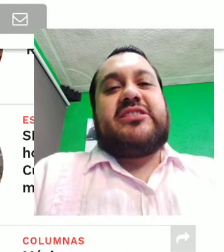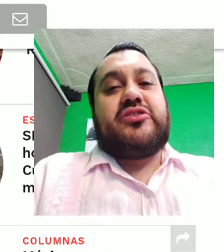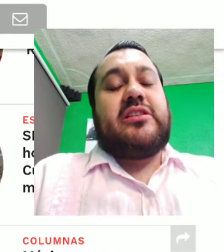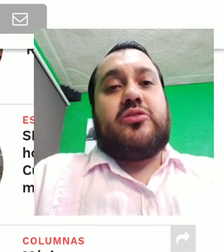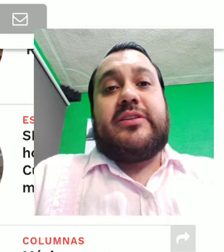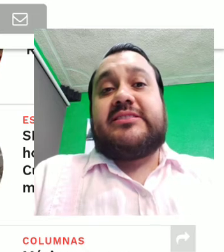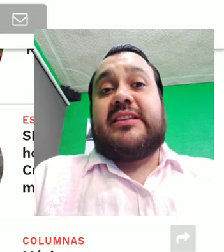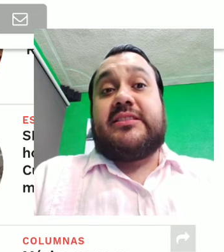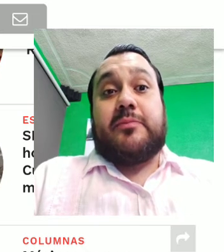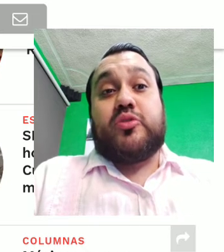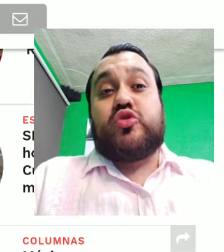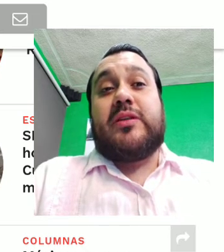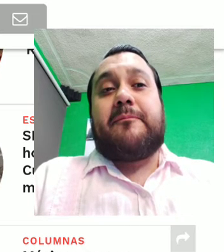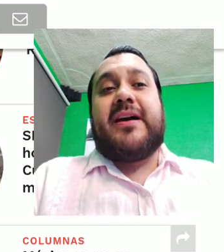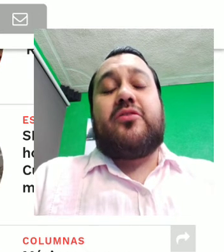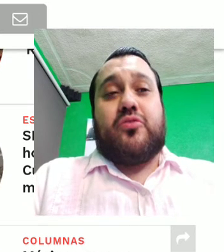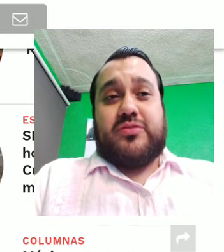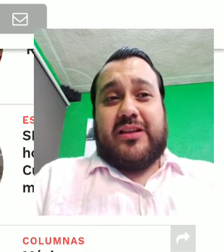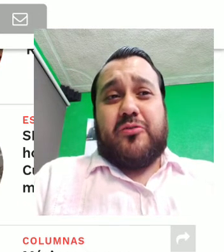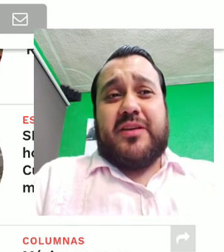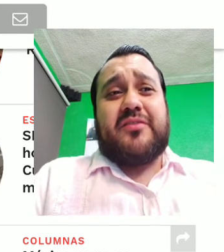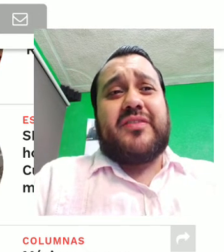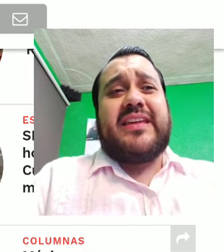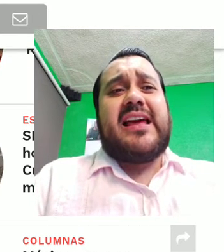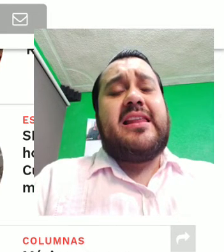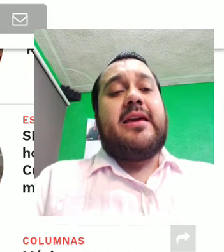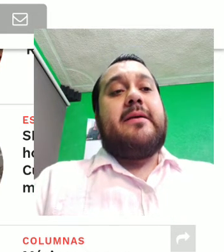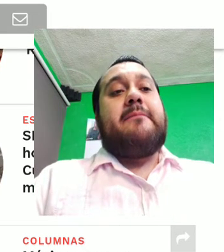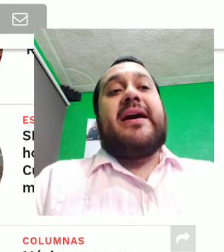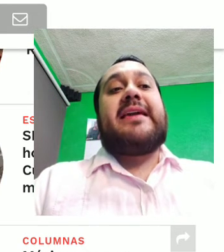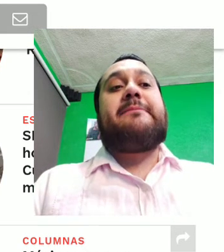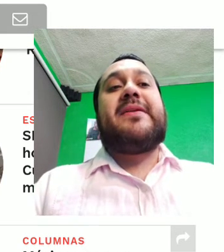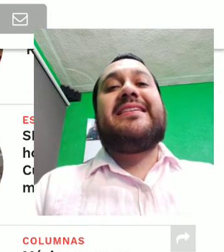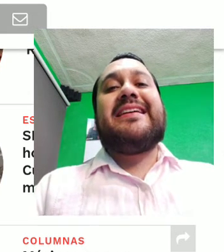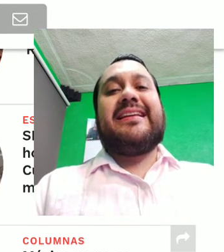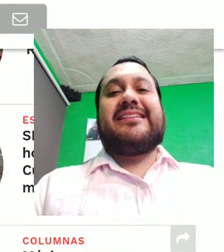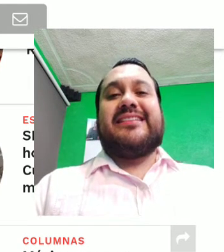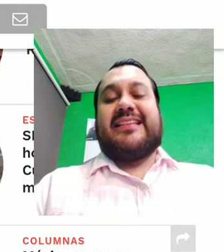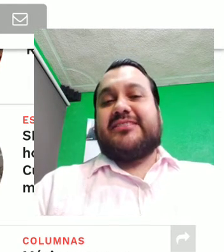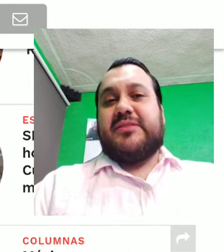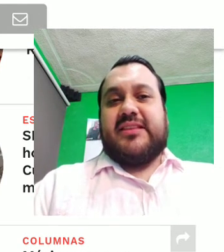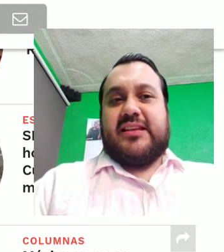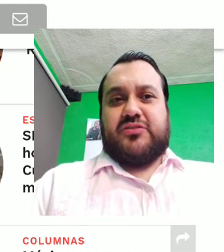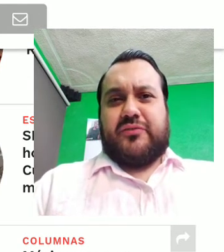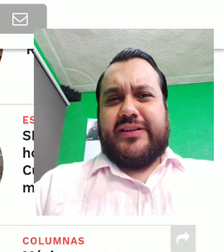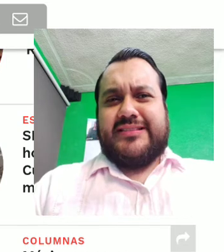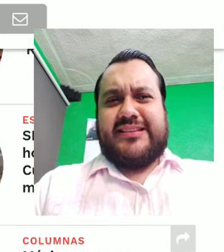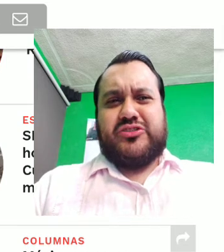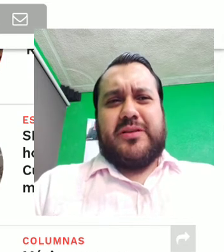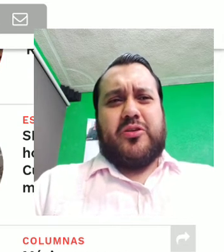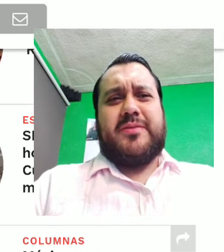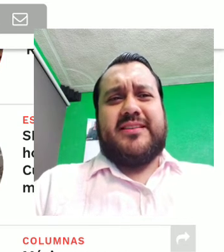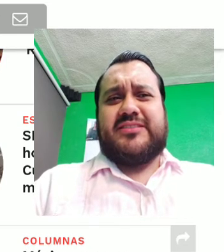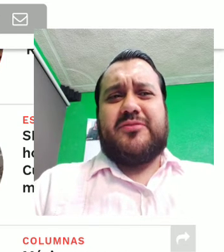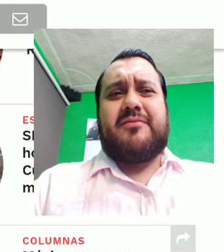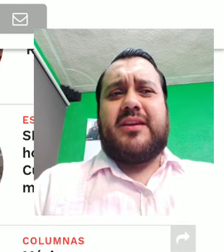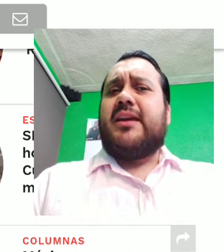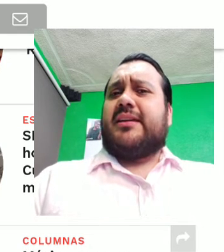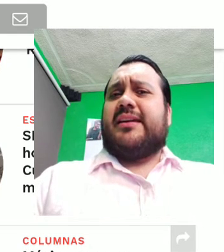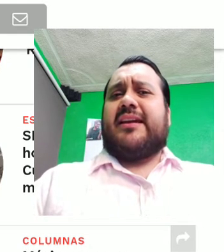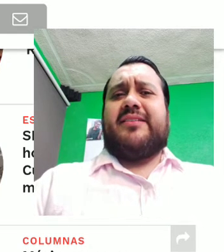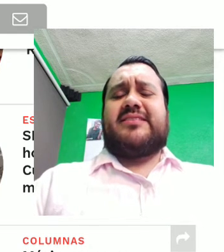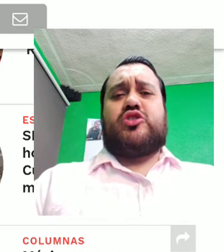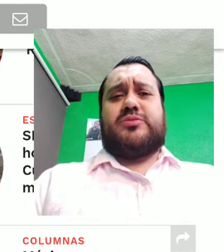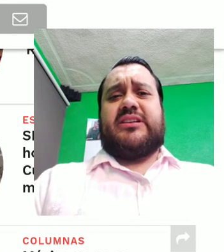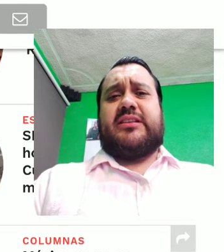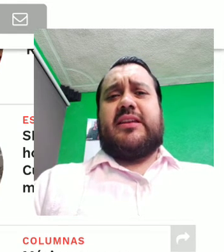una asociación altruista interpuso un amparo contra el gobierno federal para impedir que se transmitan las conferencias sobre el cob y 19